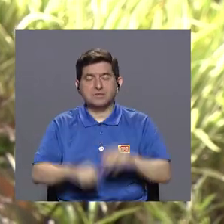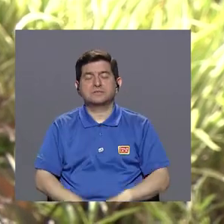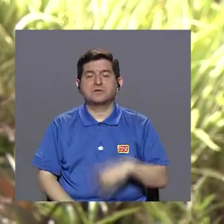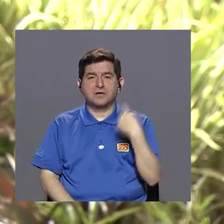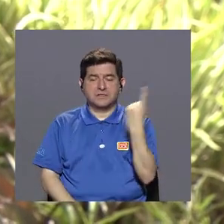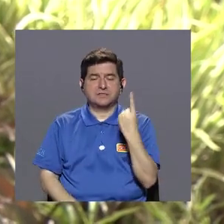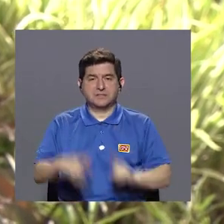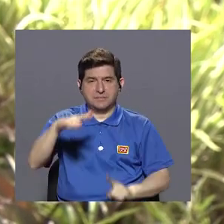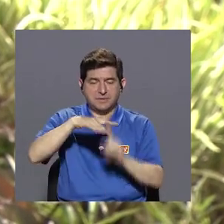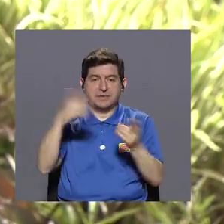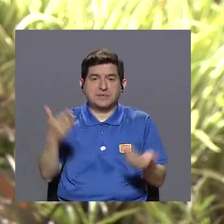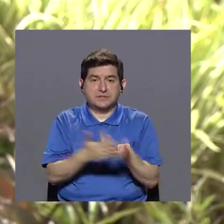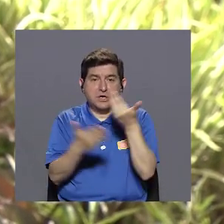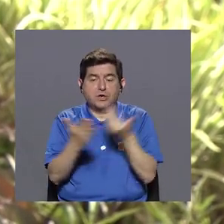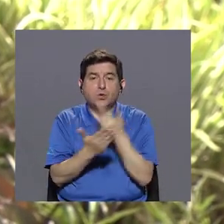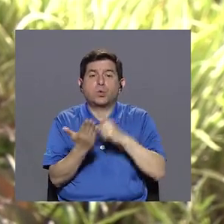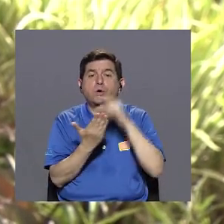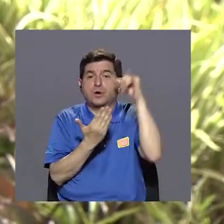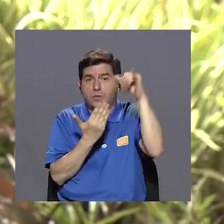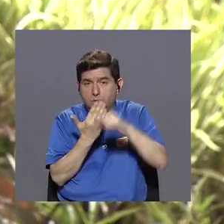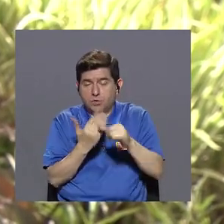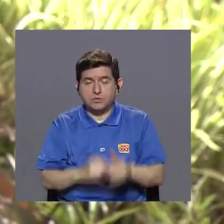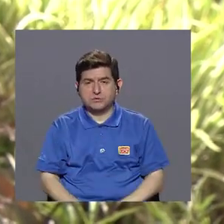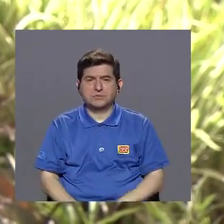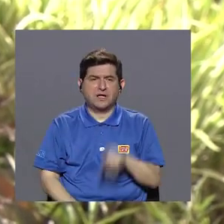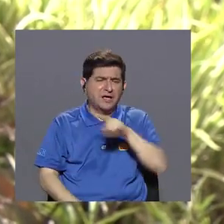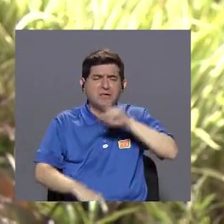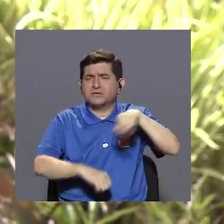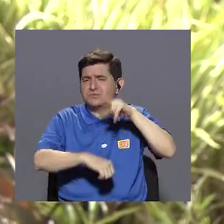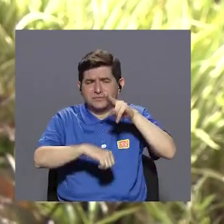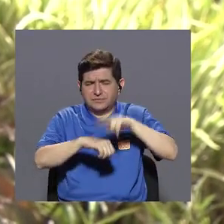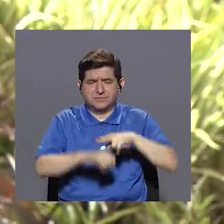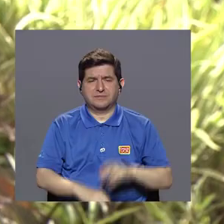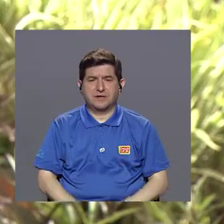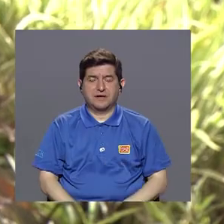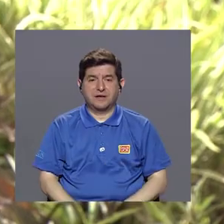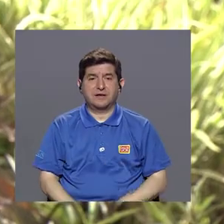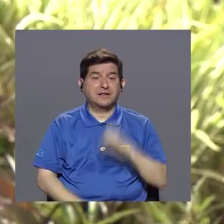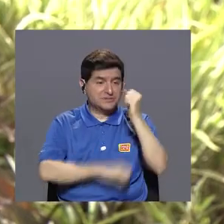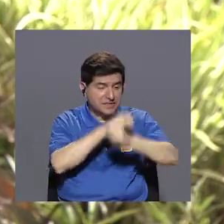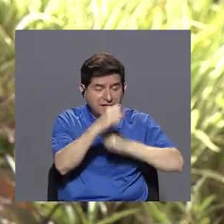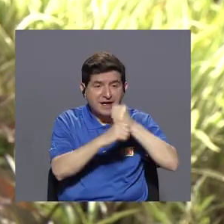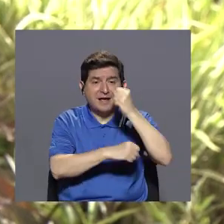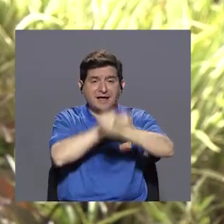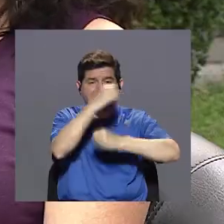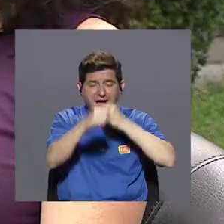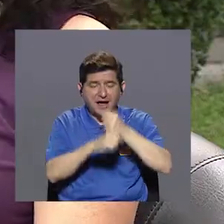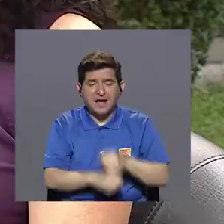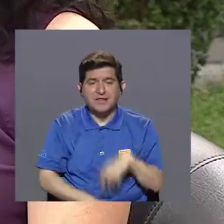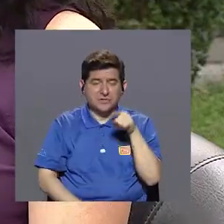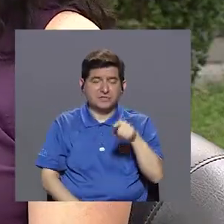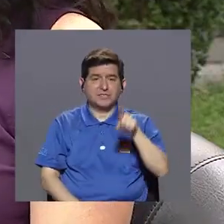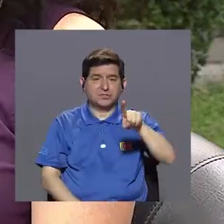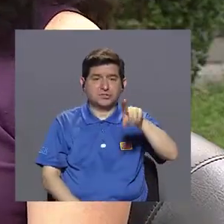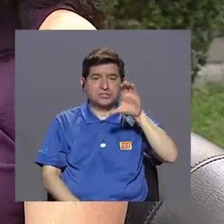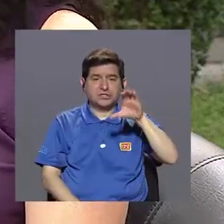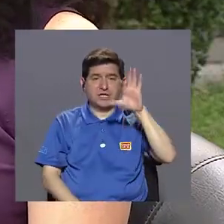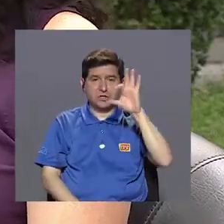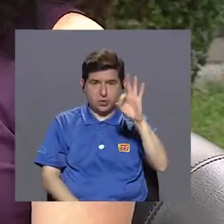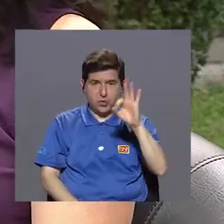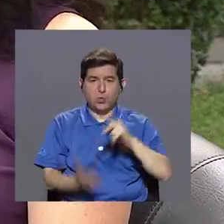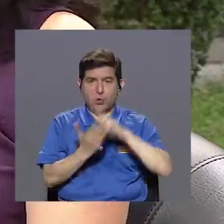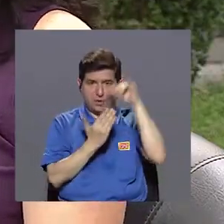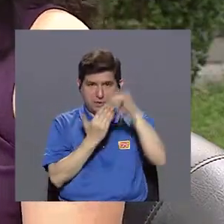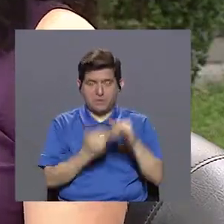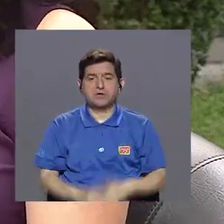días siempre llega uno nuevo, digamos, eso es muy... Eso es que a lo largo de todos los años se han presentado estos 109 que